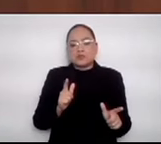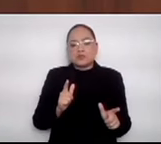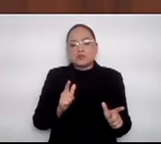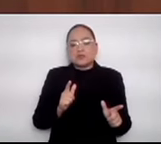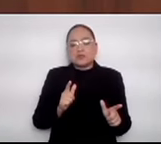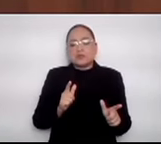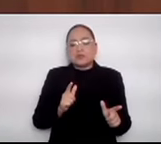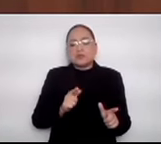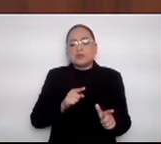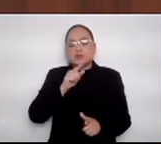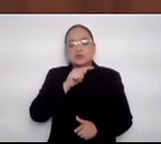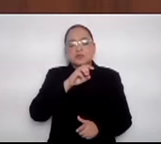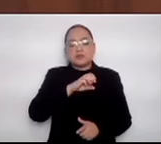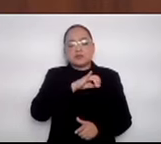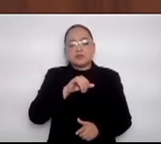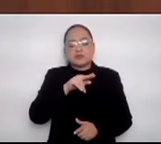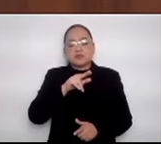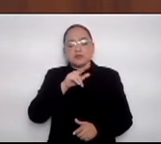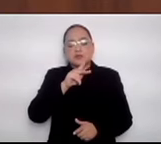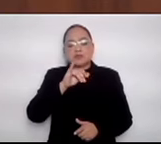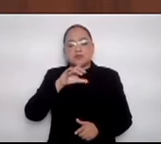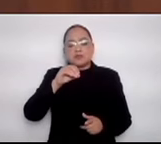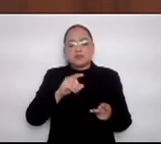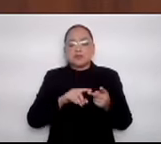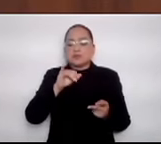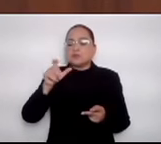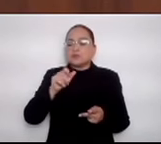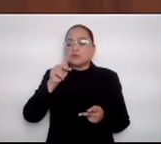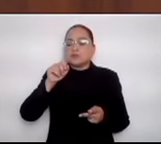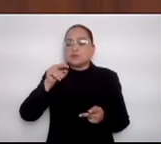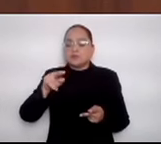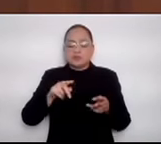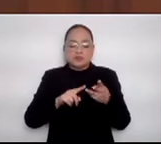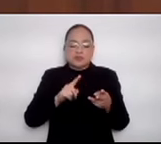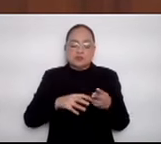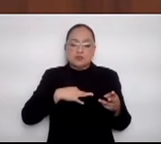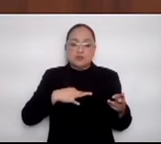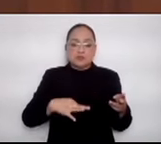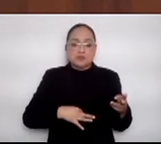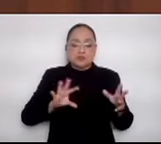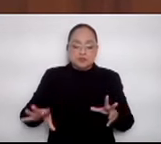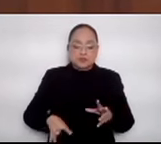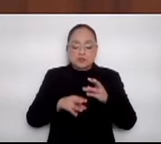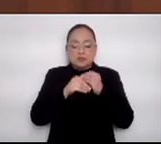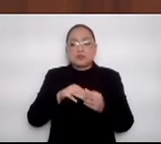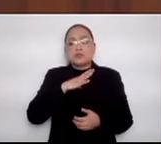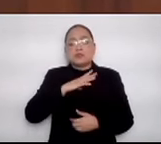de Tejupilco, Ixtapan de la Sal y Toluca, que abarca un total de